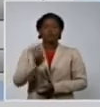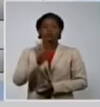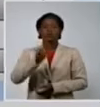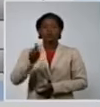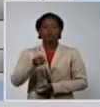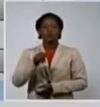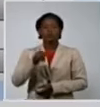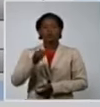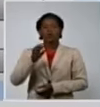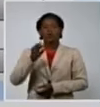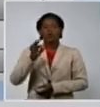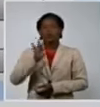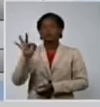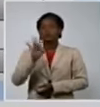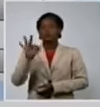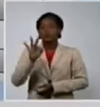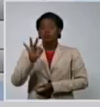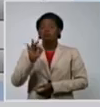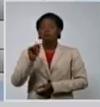44,88,